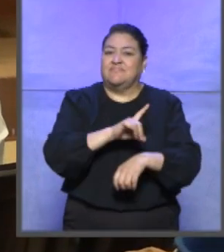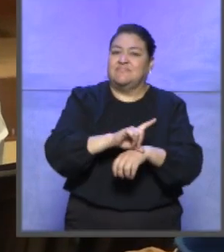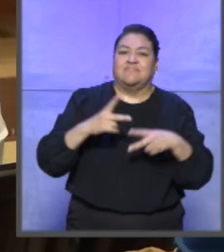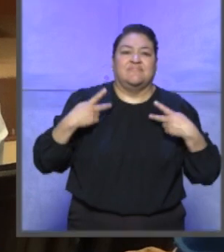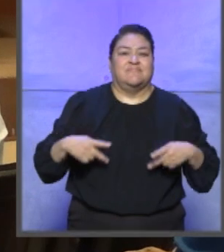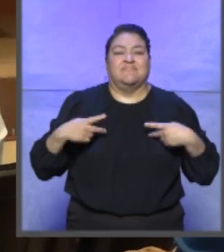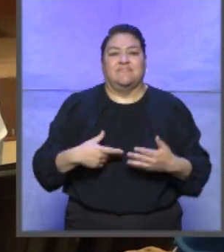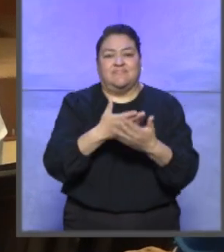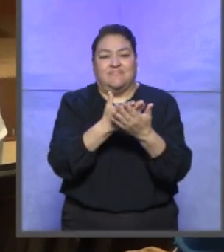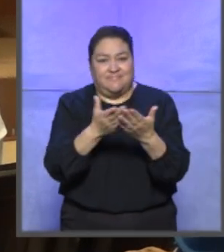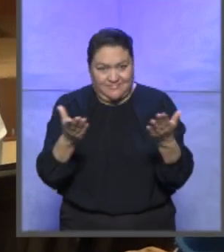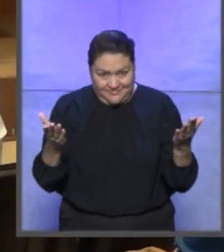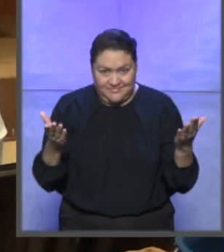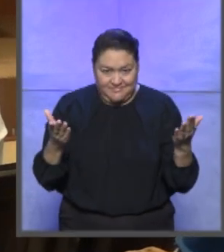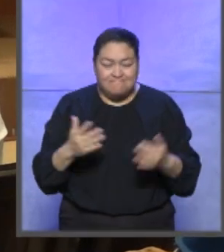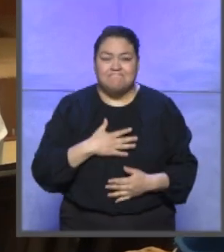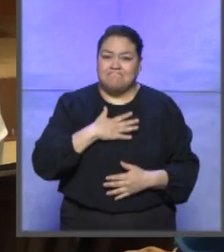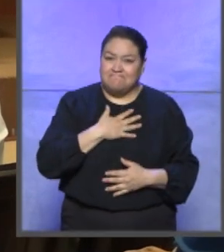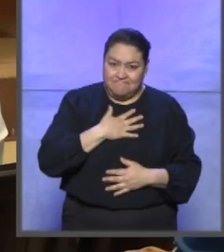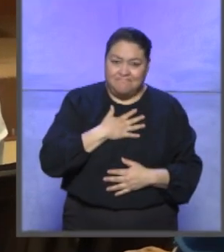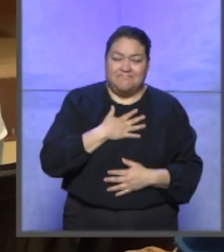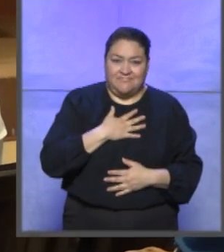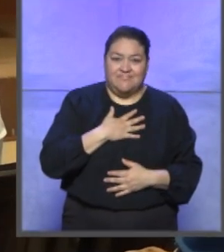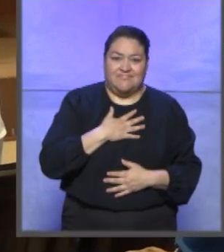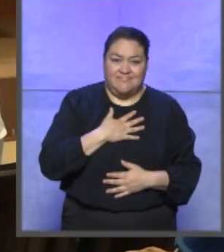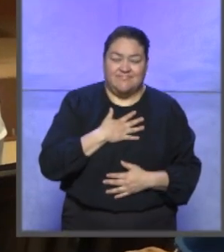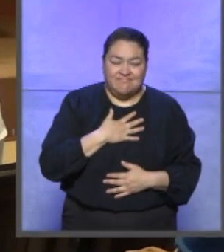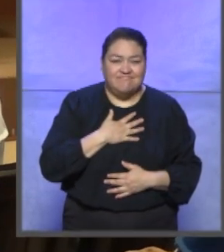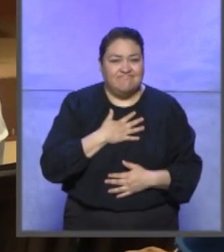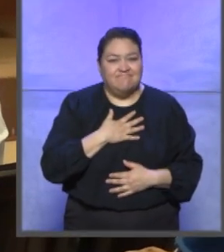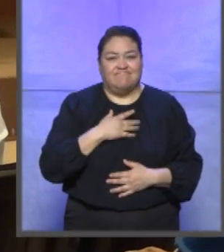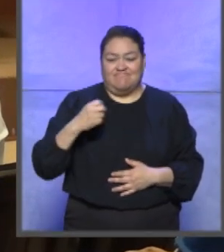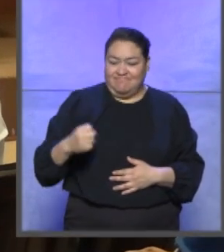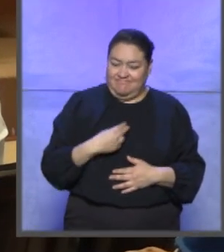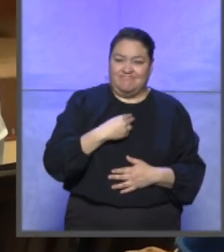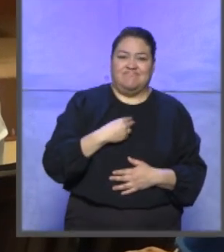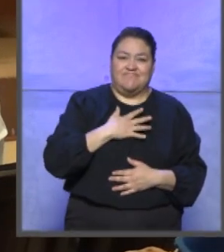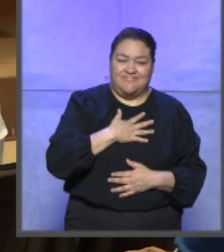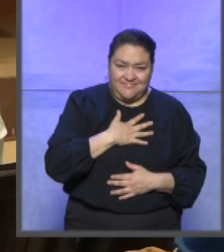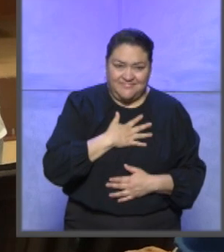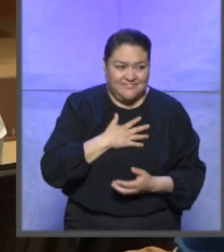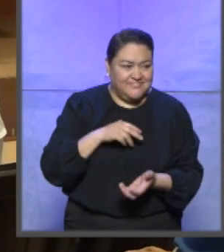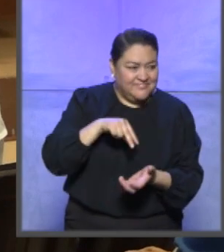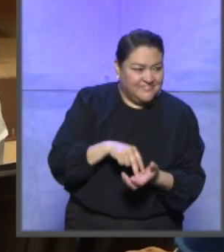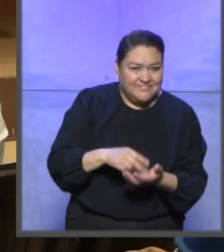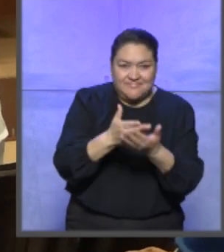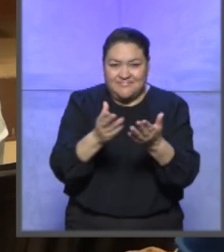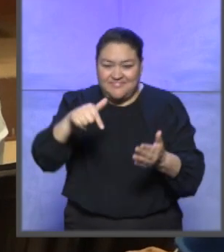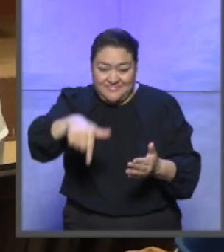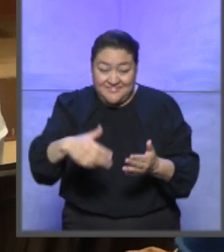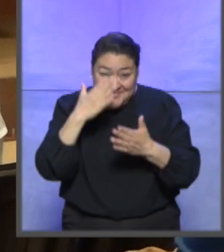Buenos días a todas y todos. Para mí es estar honrosa hoy en esta mi